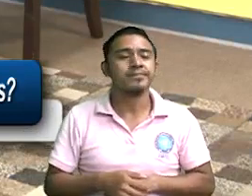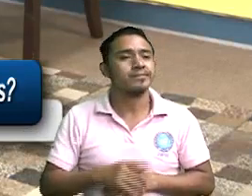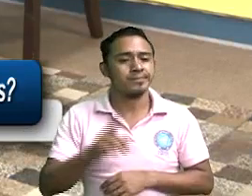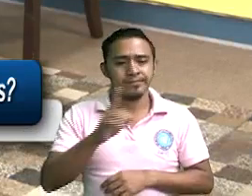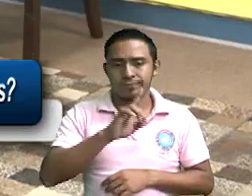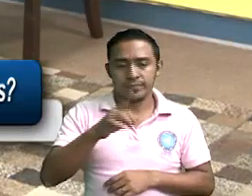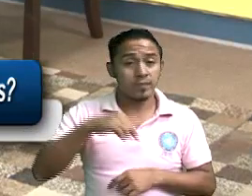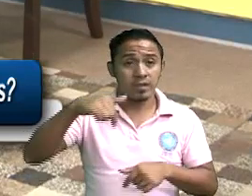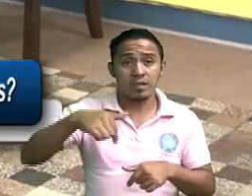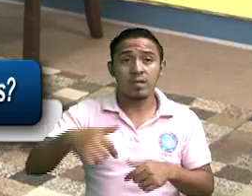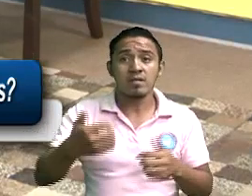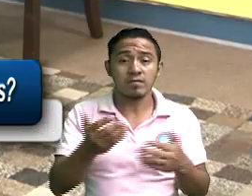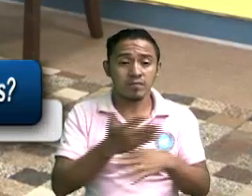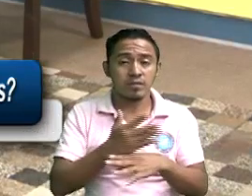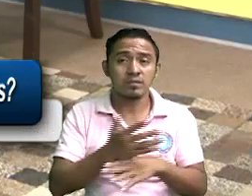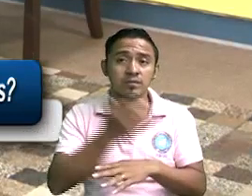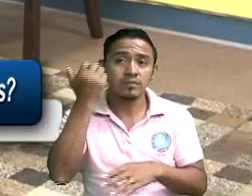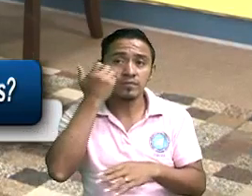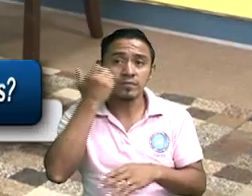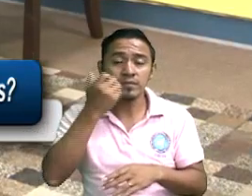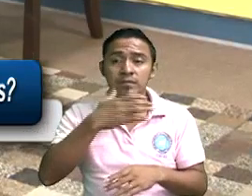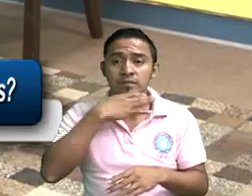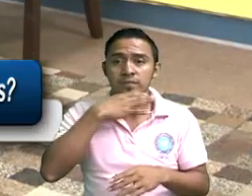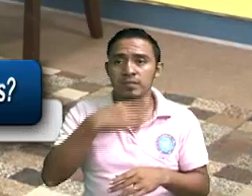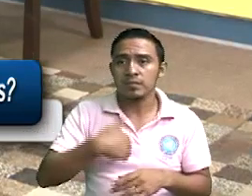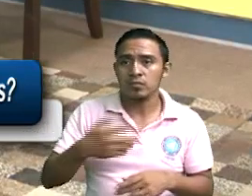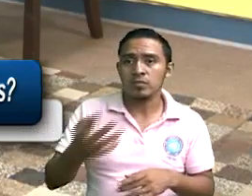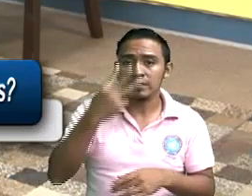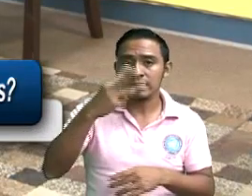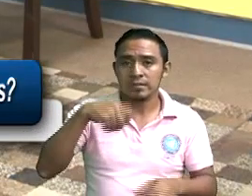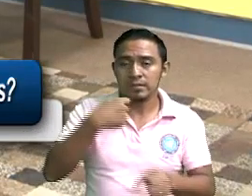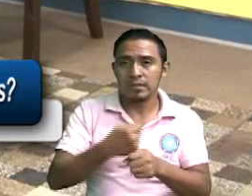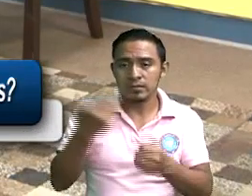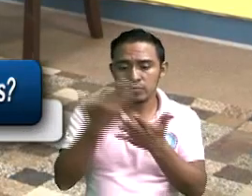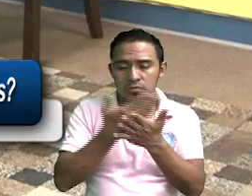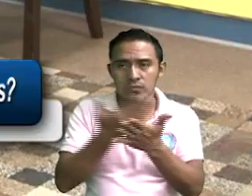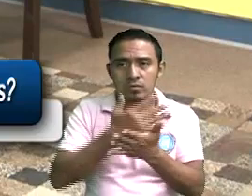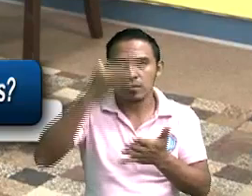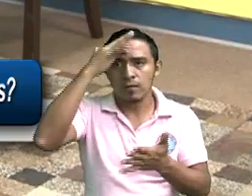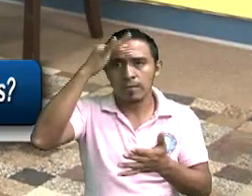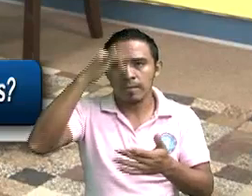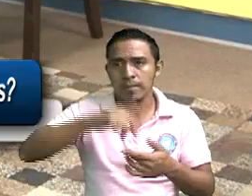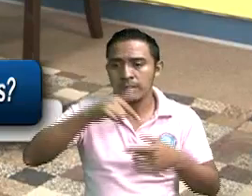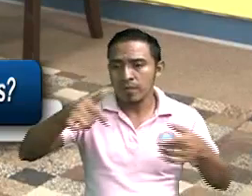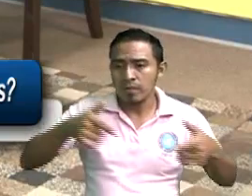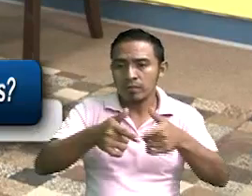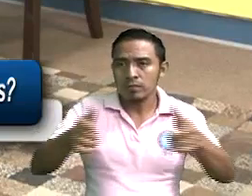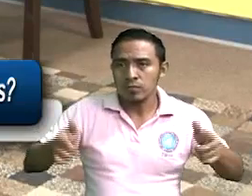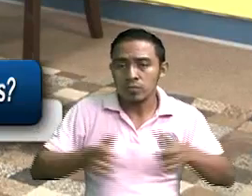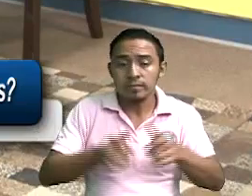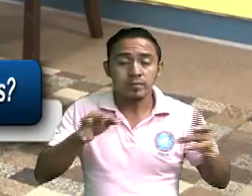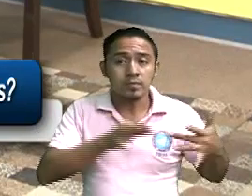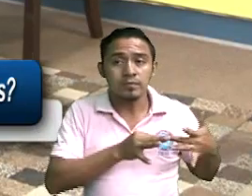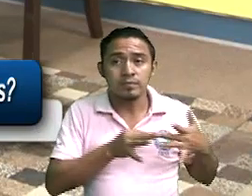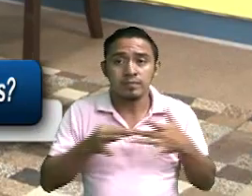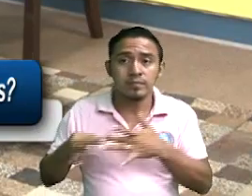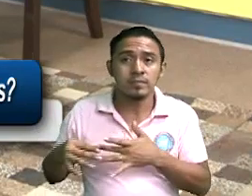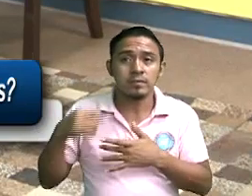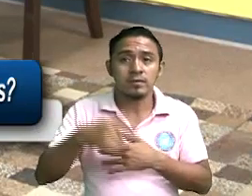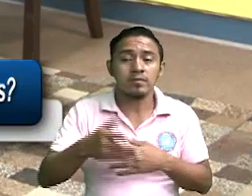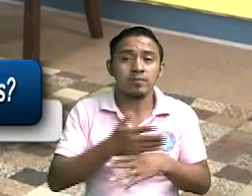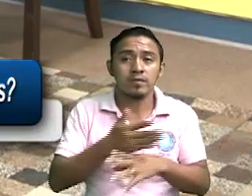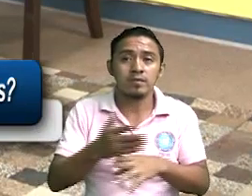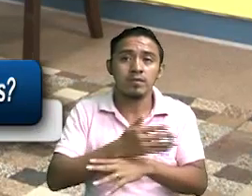complejas. Son enfermedades que yo me fui a entrenar 3 años a México en este grupo, en esta especialidad, en este grupo